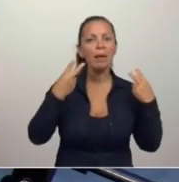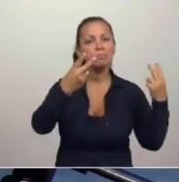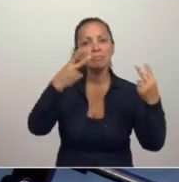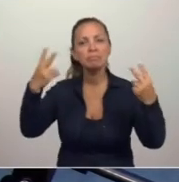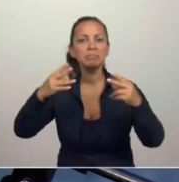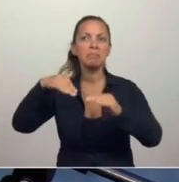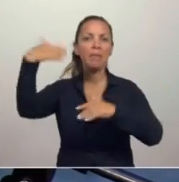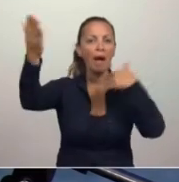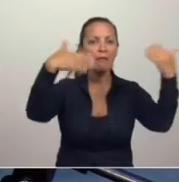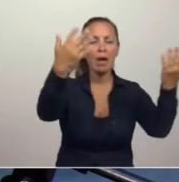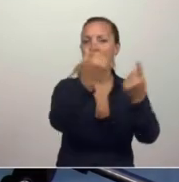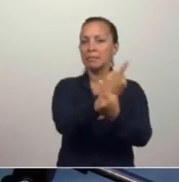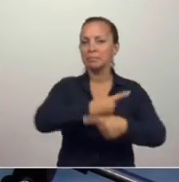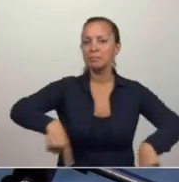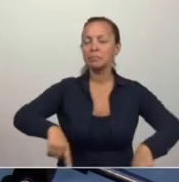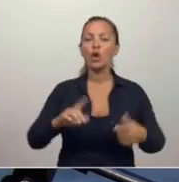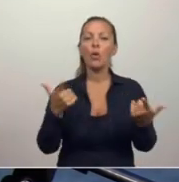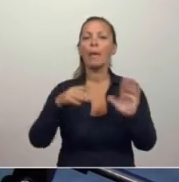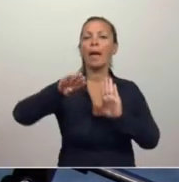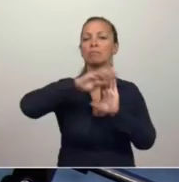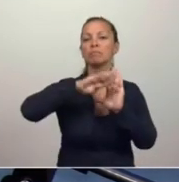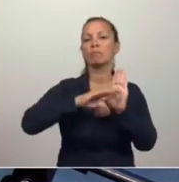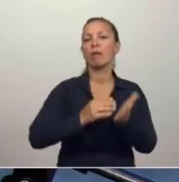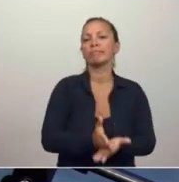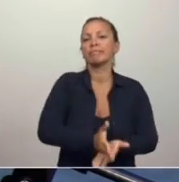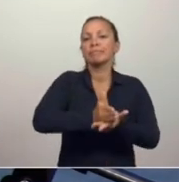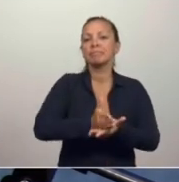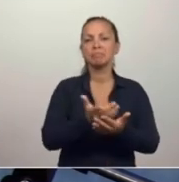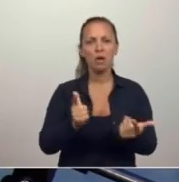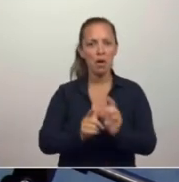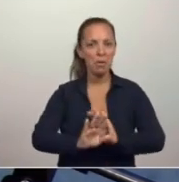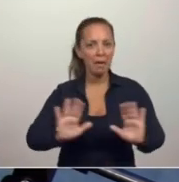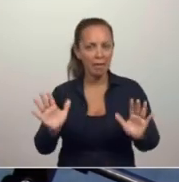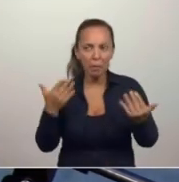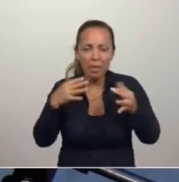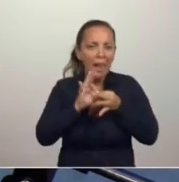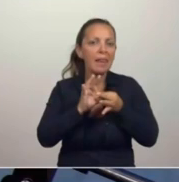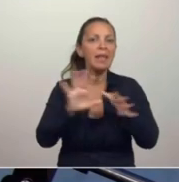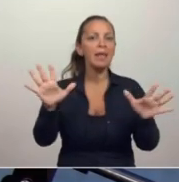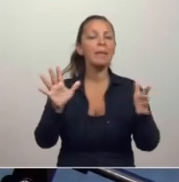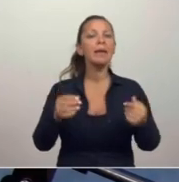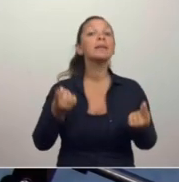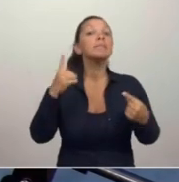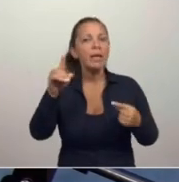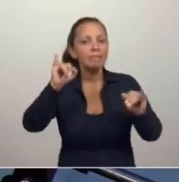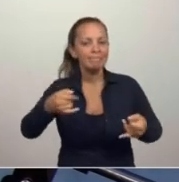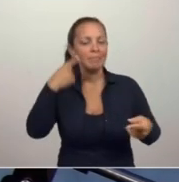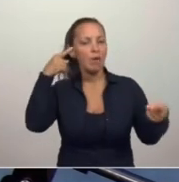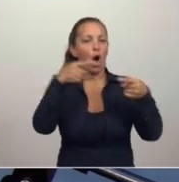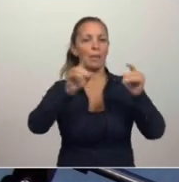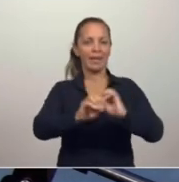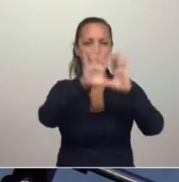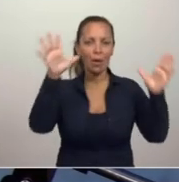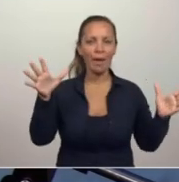destino del exterior Así que no había condiciones tan propicias para una temporada tan fuerte pero con el objetivo claro